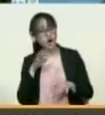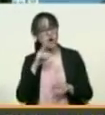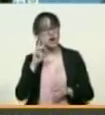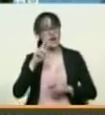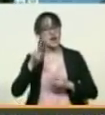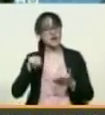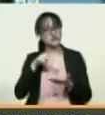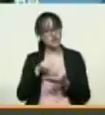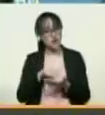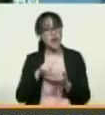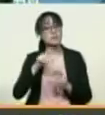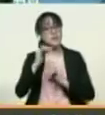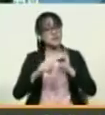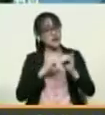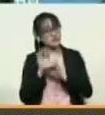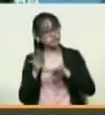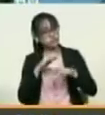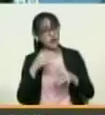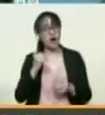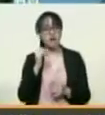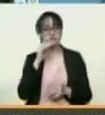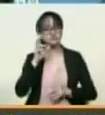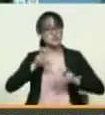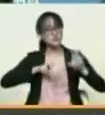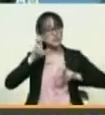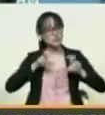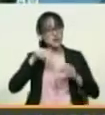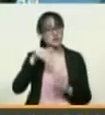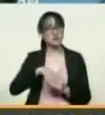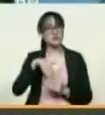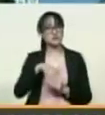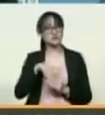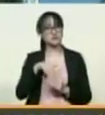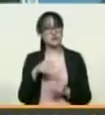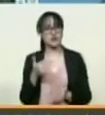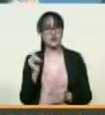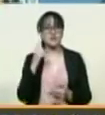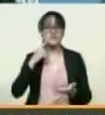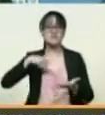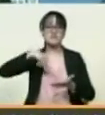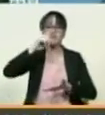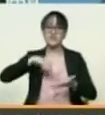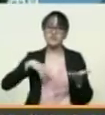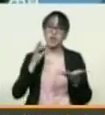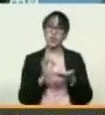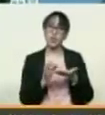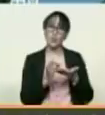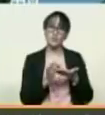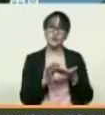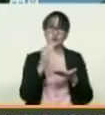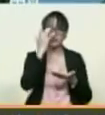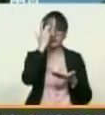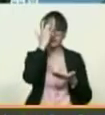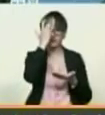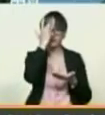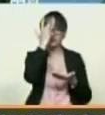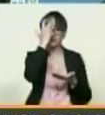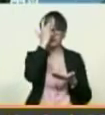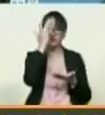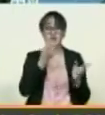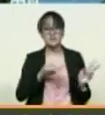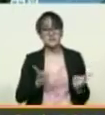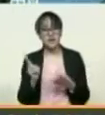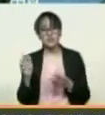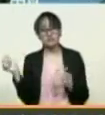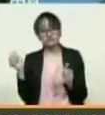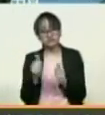de acompañamiento internacional, donde ya también, bueno, se firma el documento, se están invitando a los acompañantes